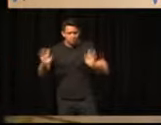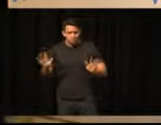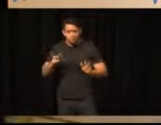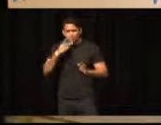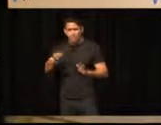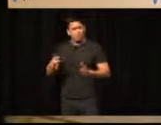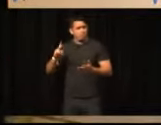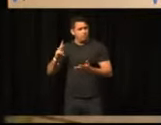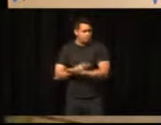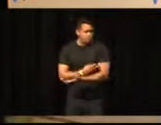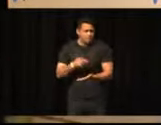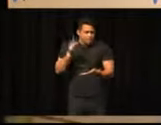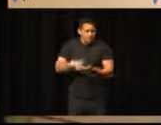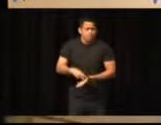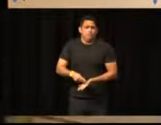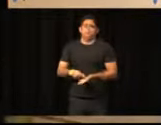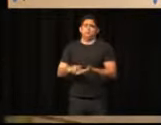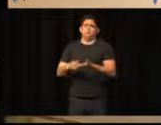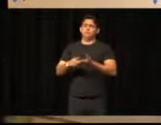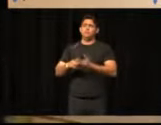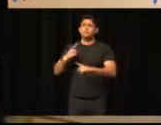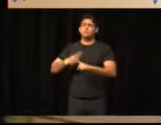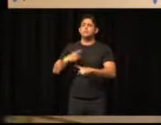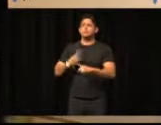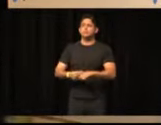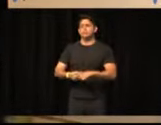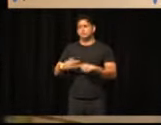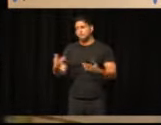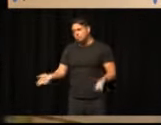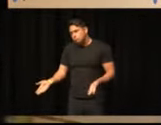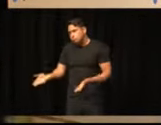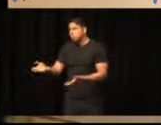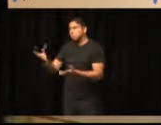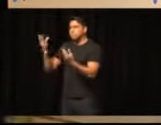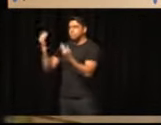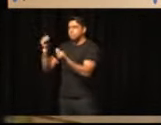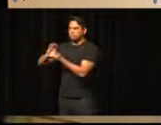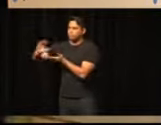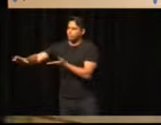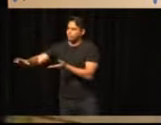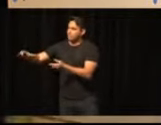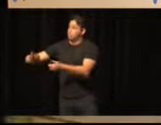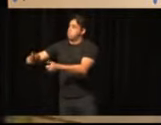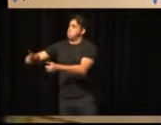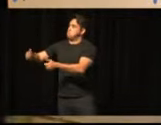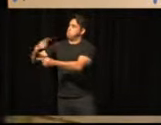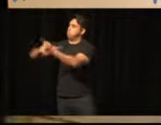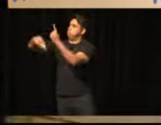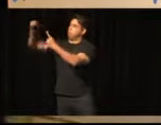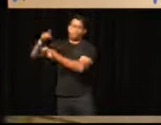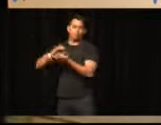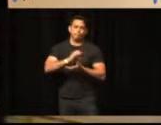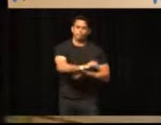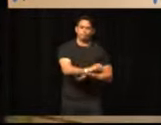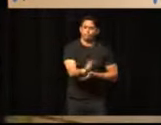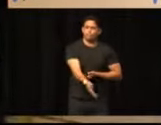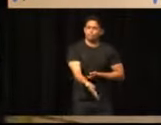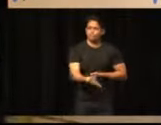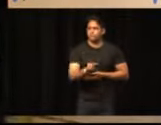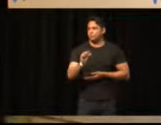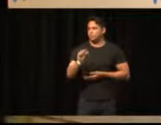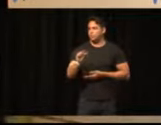otros resultados que ocurren. Organizaciones que concentran cada vez más recursos y las que son